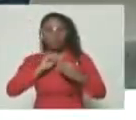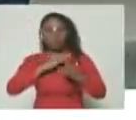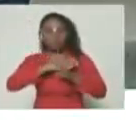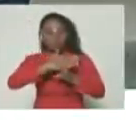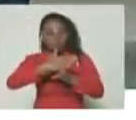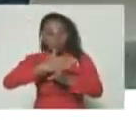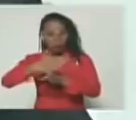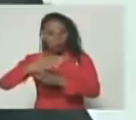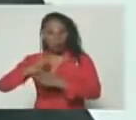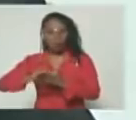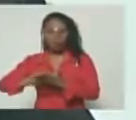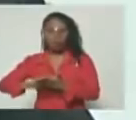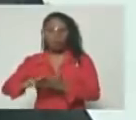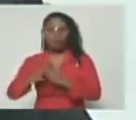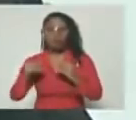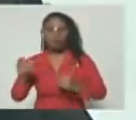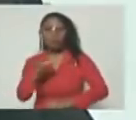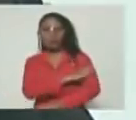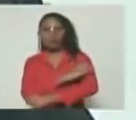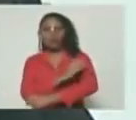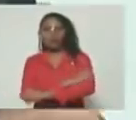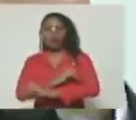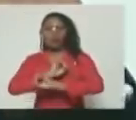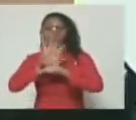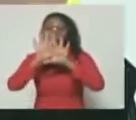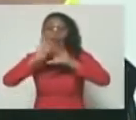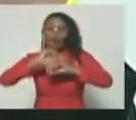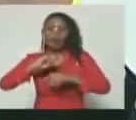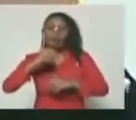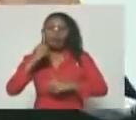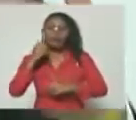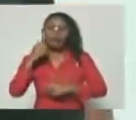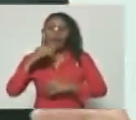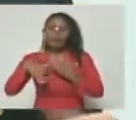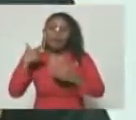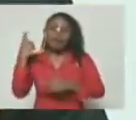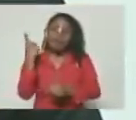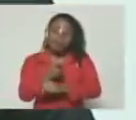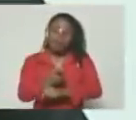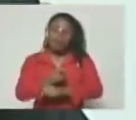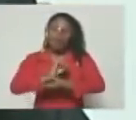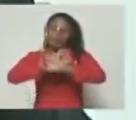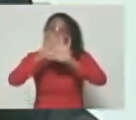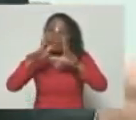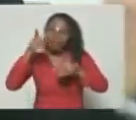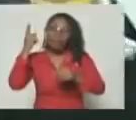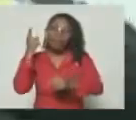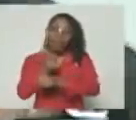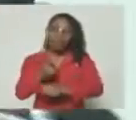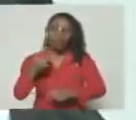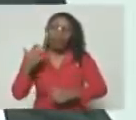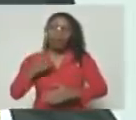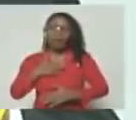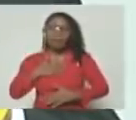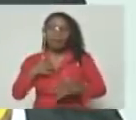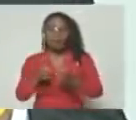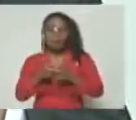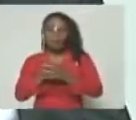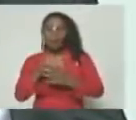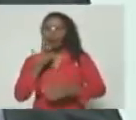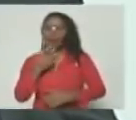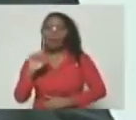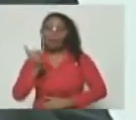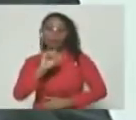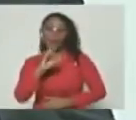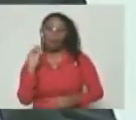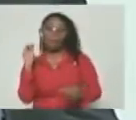oposición, pero cuando sean sinceros, a mí por lo menos, a mi partido Acción Democrática, no nos van a meter en